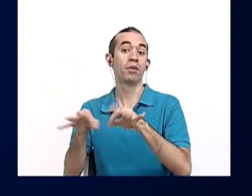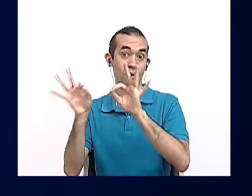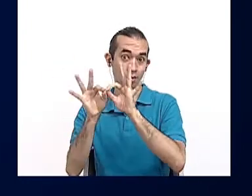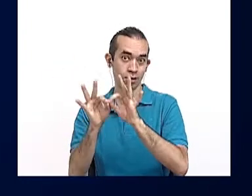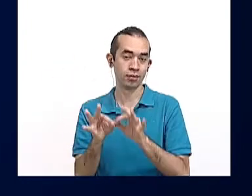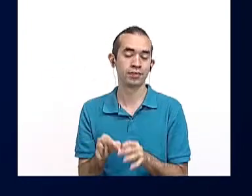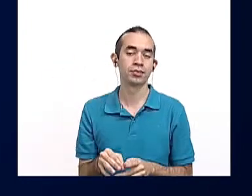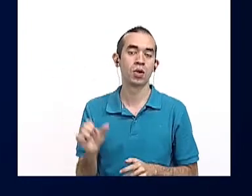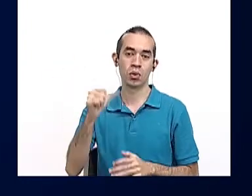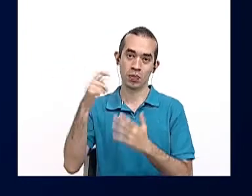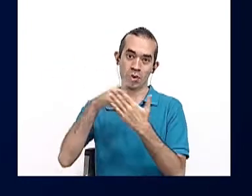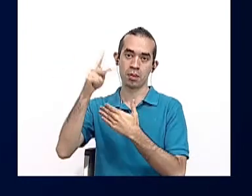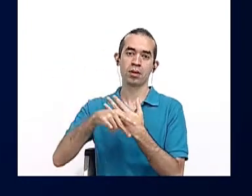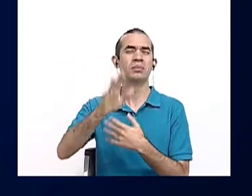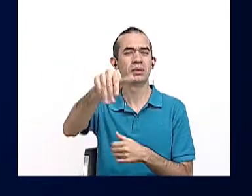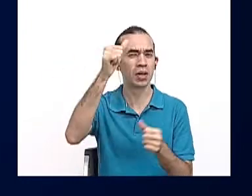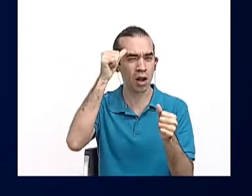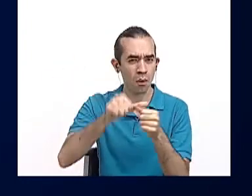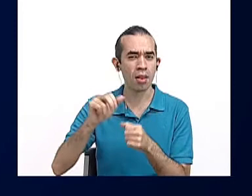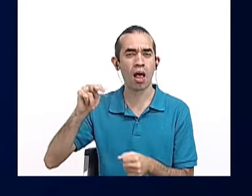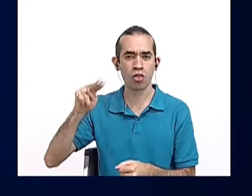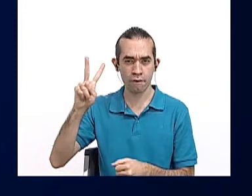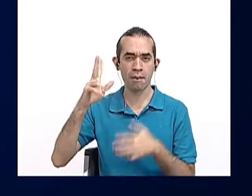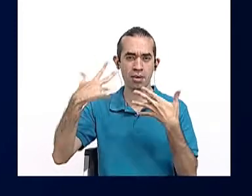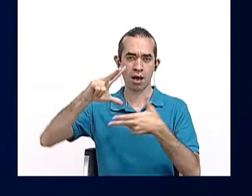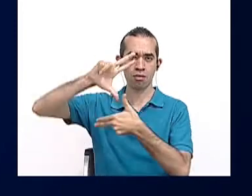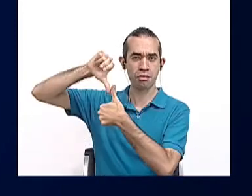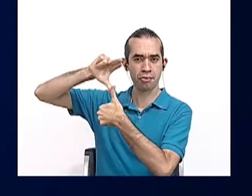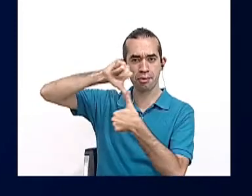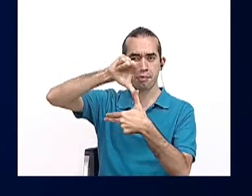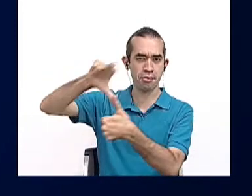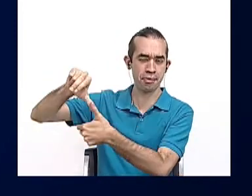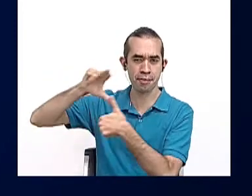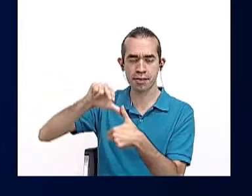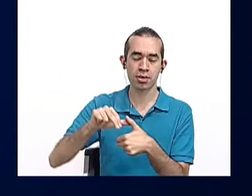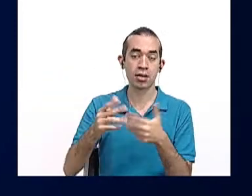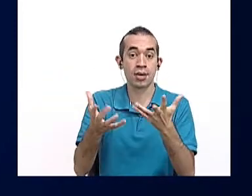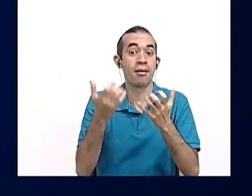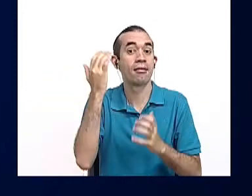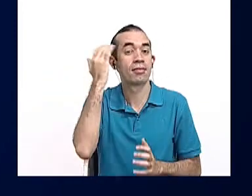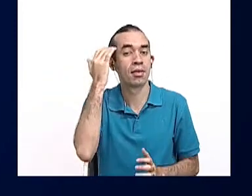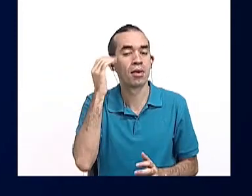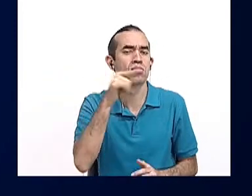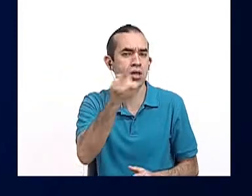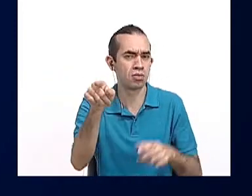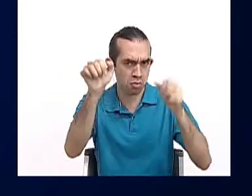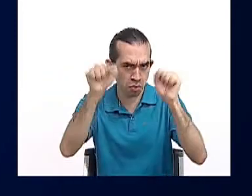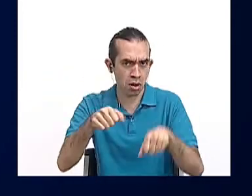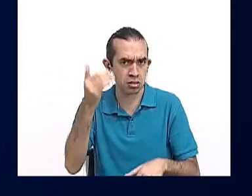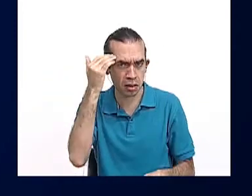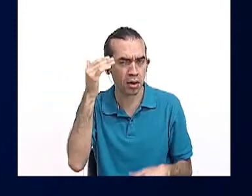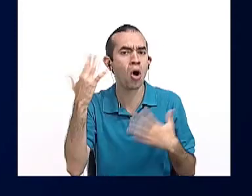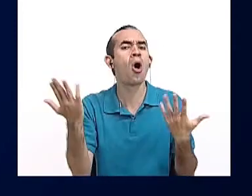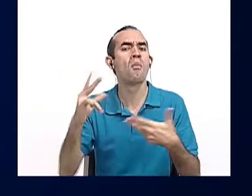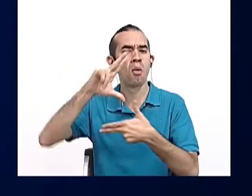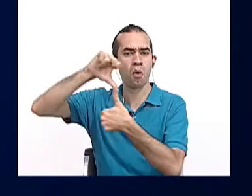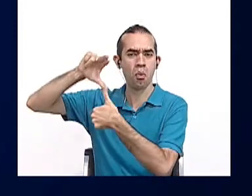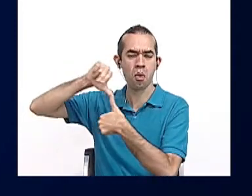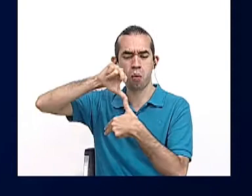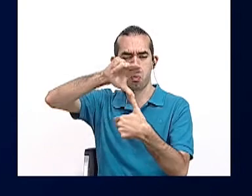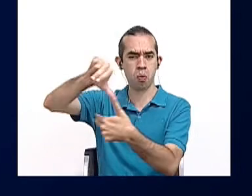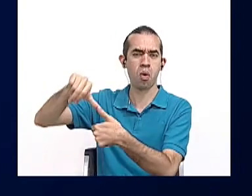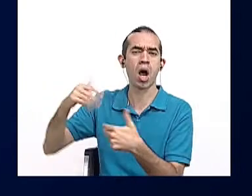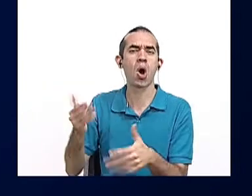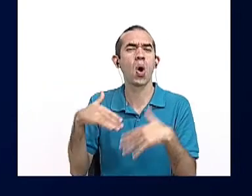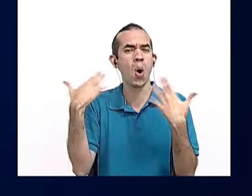noviembre tuvimos la presencia de huracanes, quiero ver si ustedes podrían explicar cómo se forma un huracán de